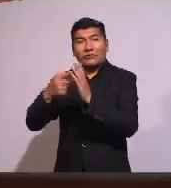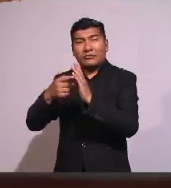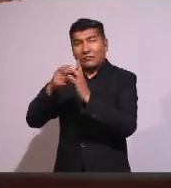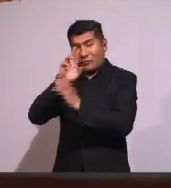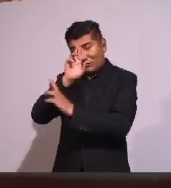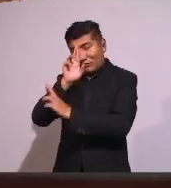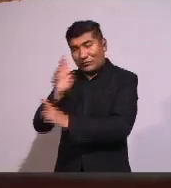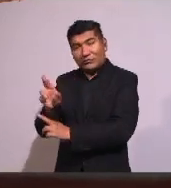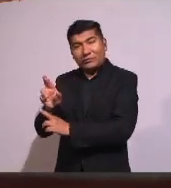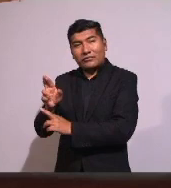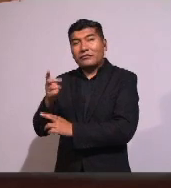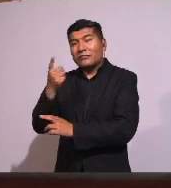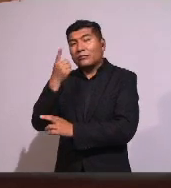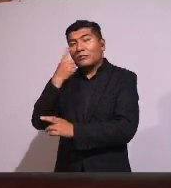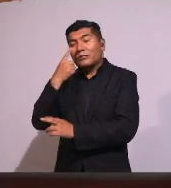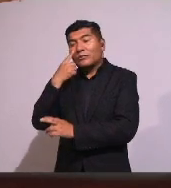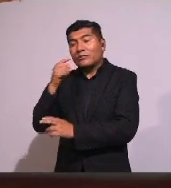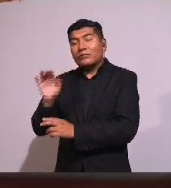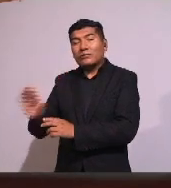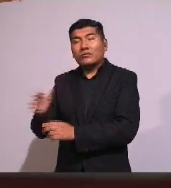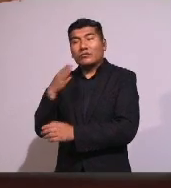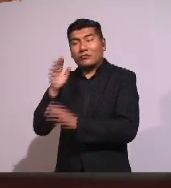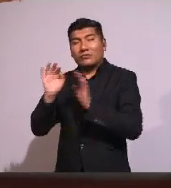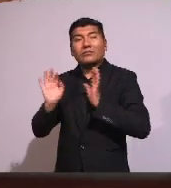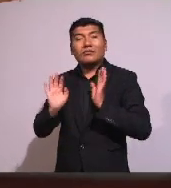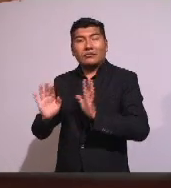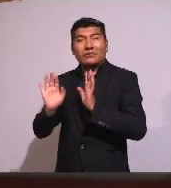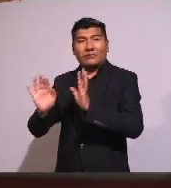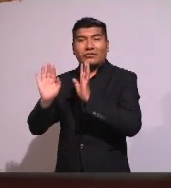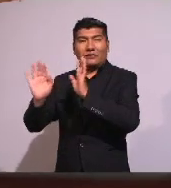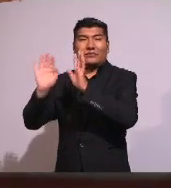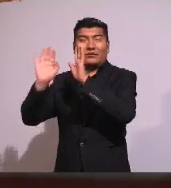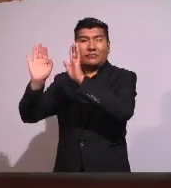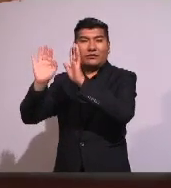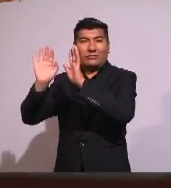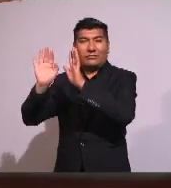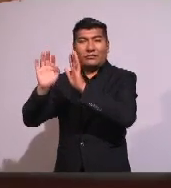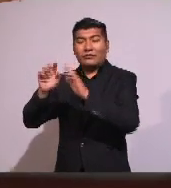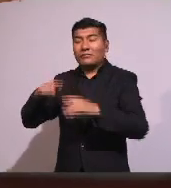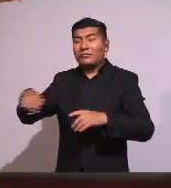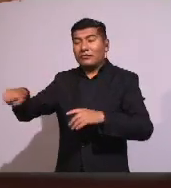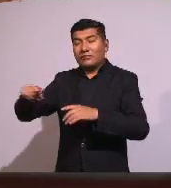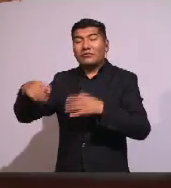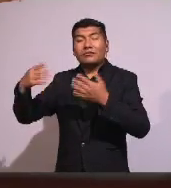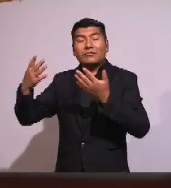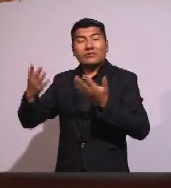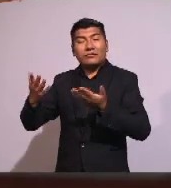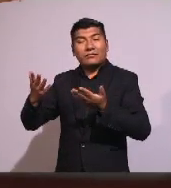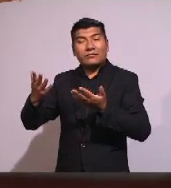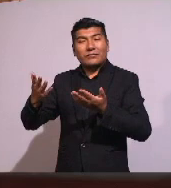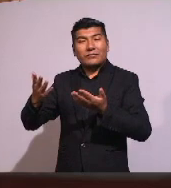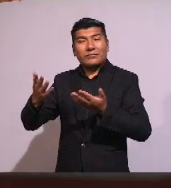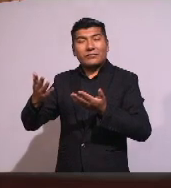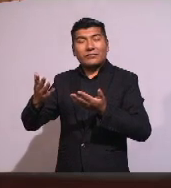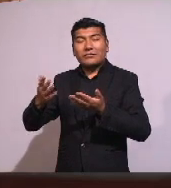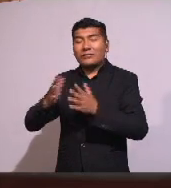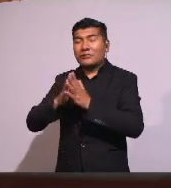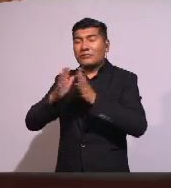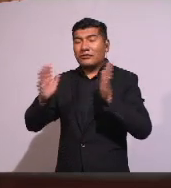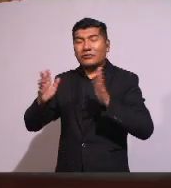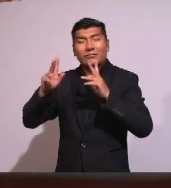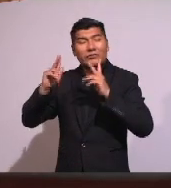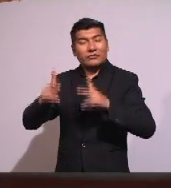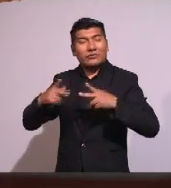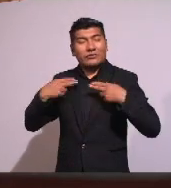respetarlos y reconocer su dignidad. En ellos brilla la dignidad radical de un ser